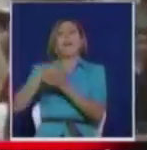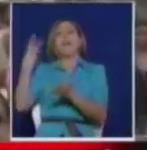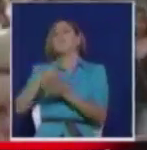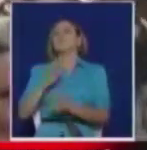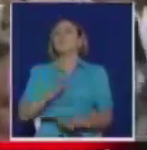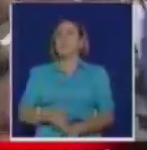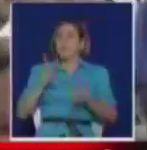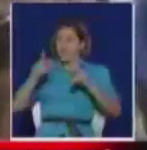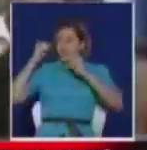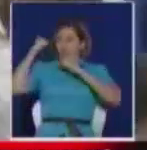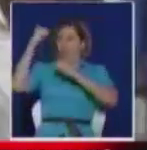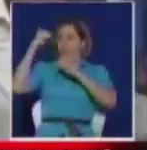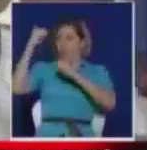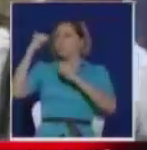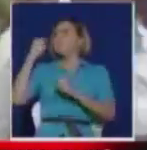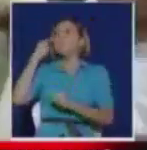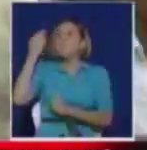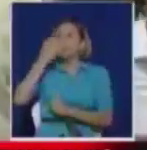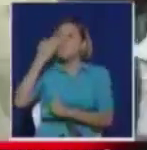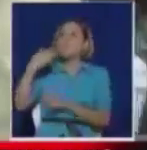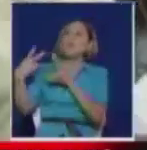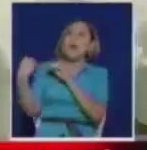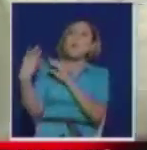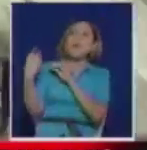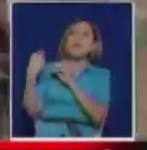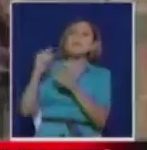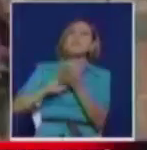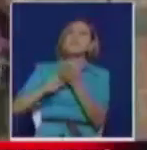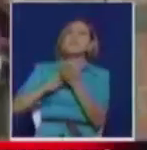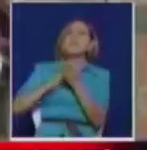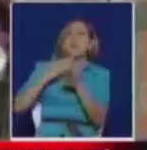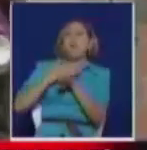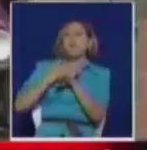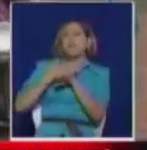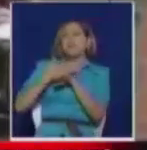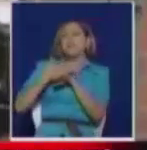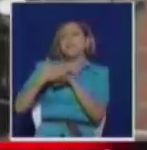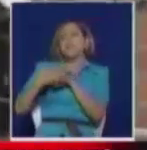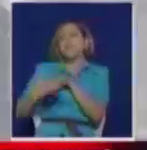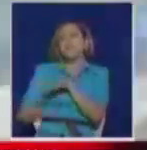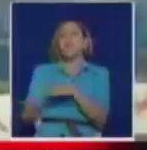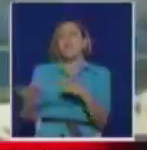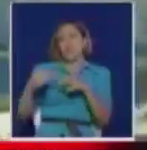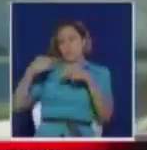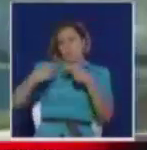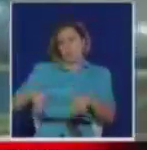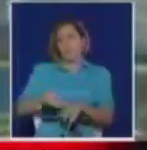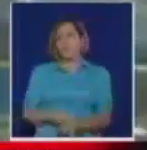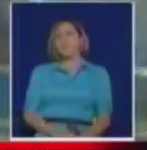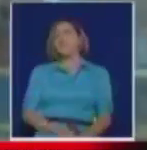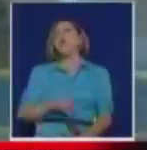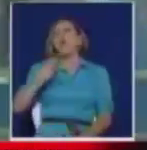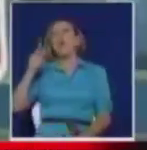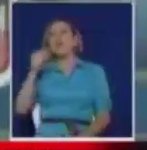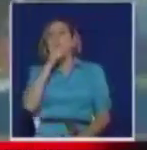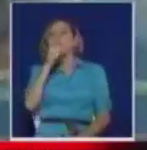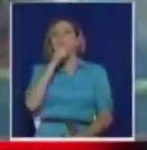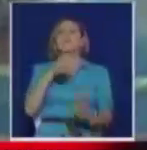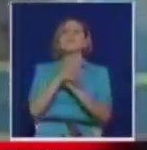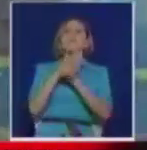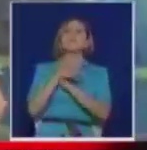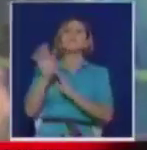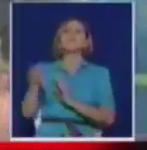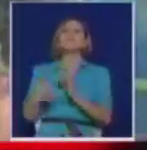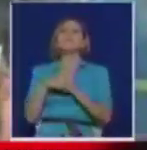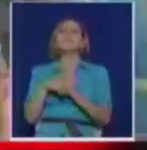manifestantes esperan el resultado de las conversaciones que se realizarán hasta altas horas de la noche en el municipio de Tunja. Otra de las noticias de orden nacional está